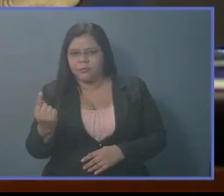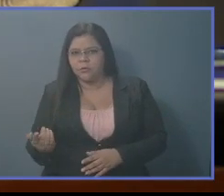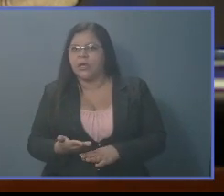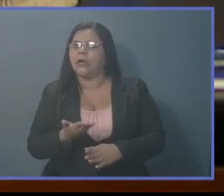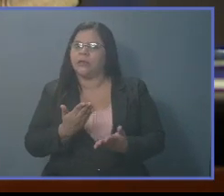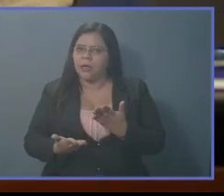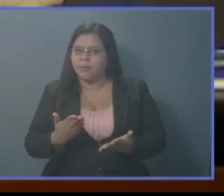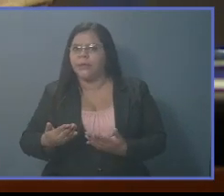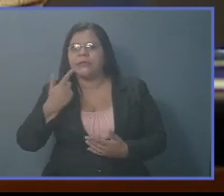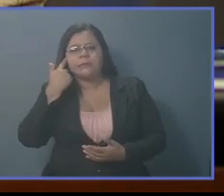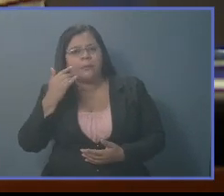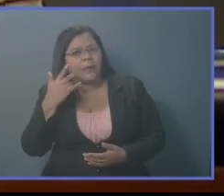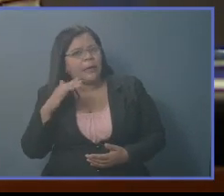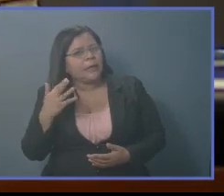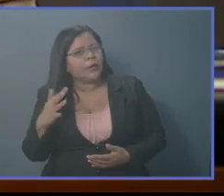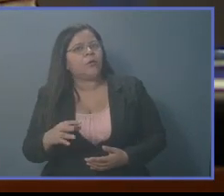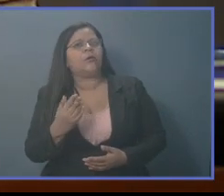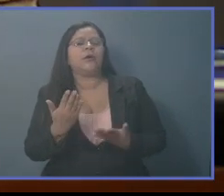por COVID-19.